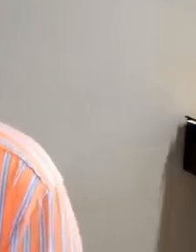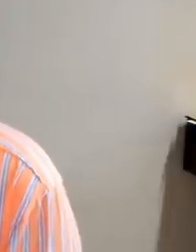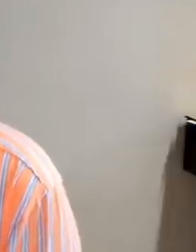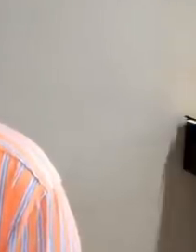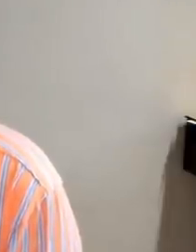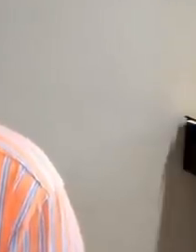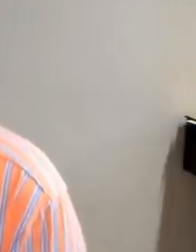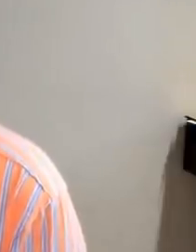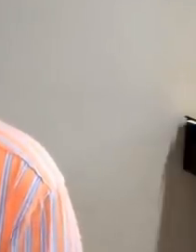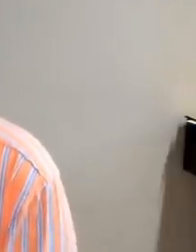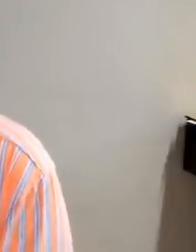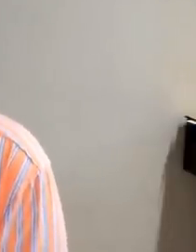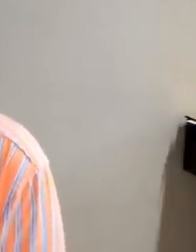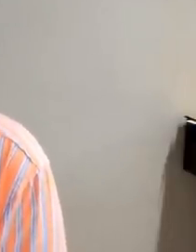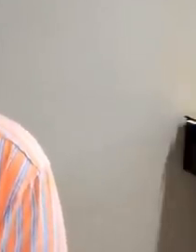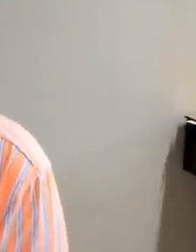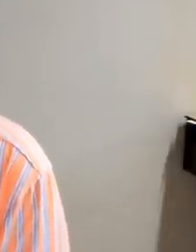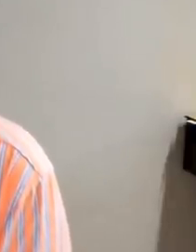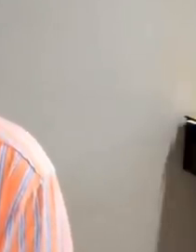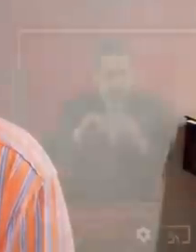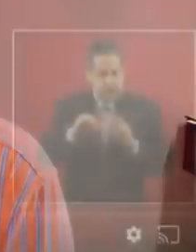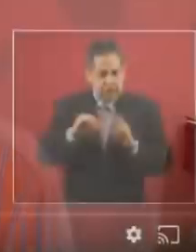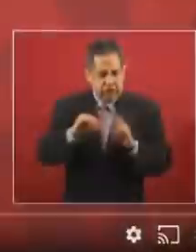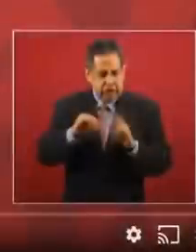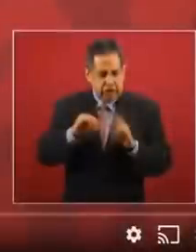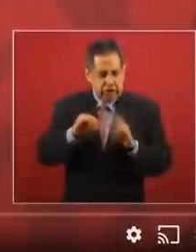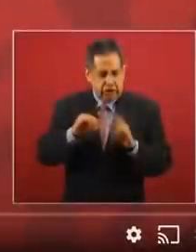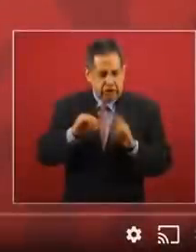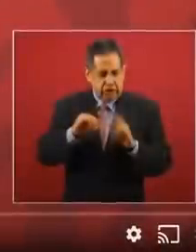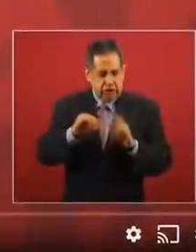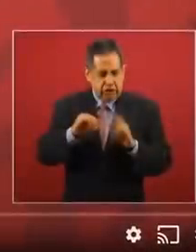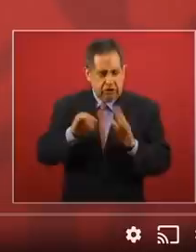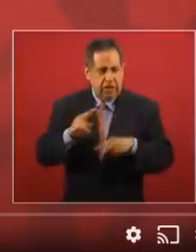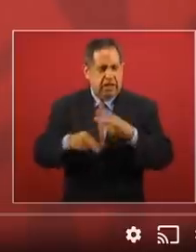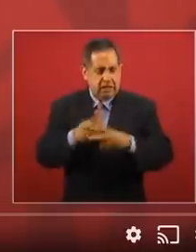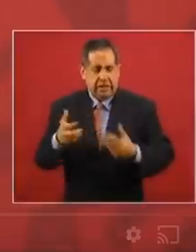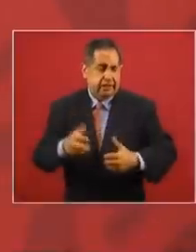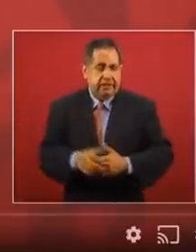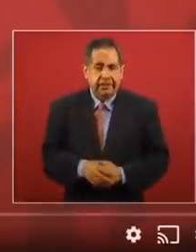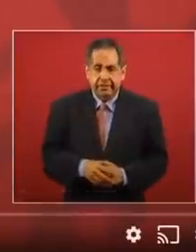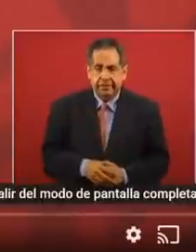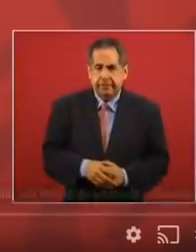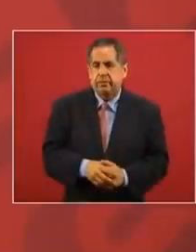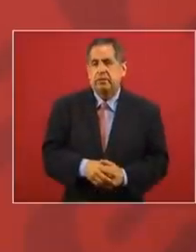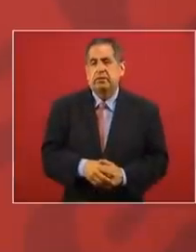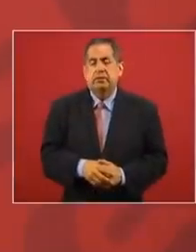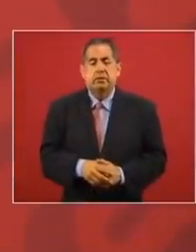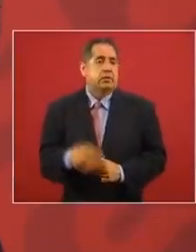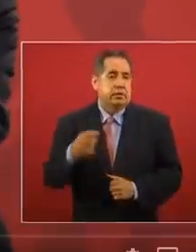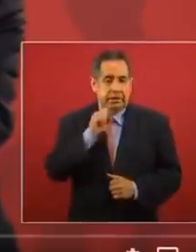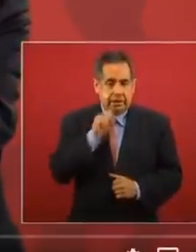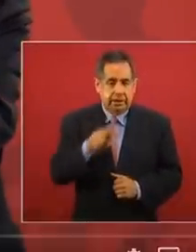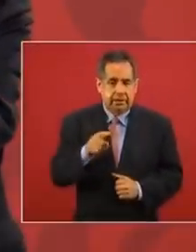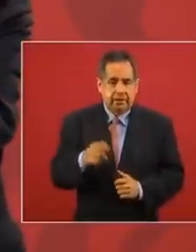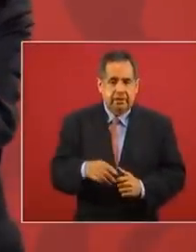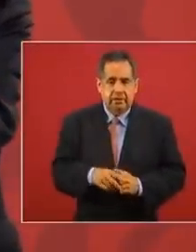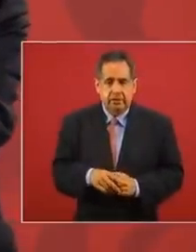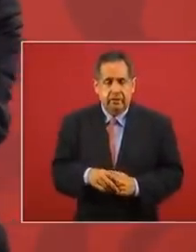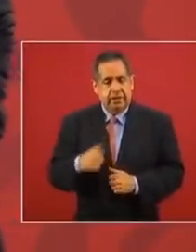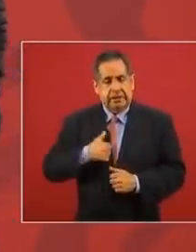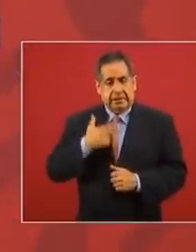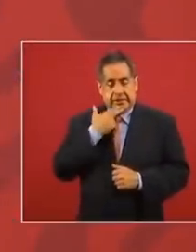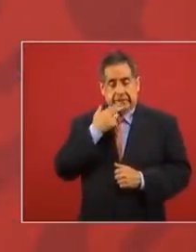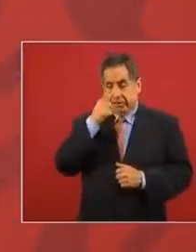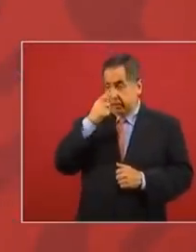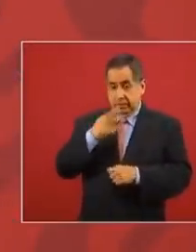consulta sea como se atreve el ine a decir que no lo va a ser van a escuchar esto también me sirve para